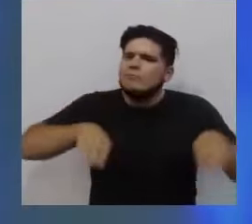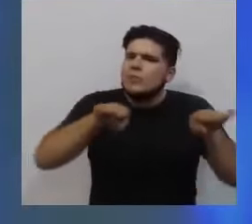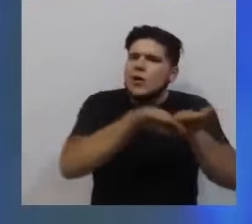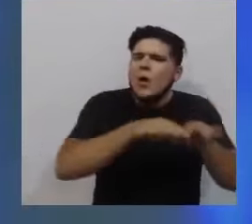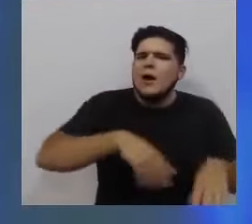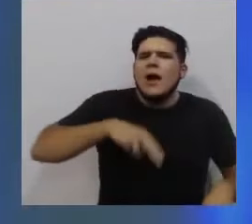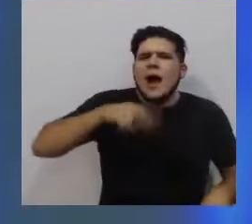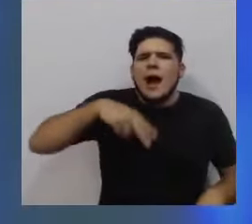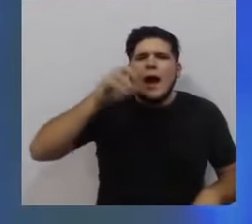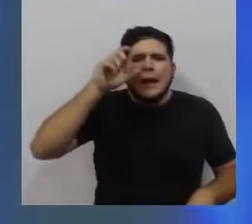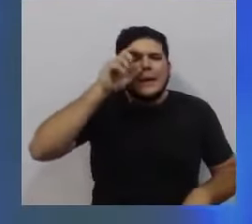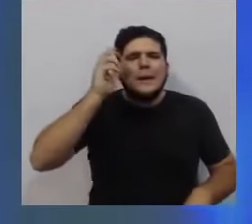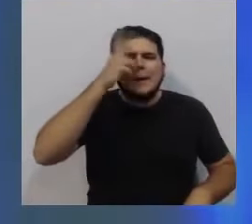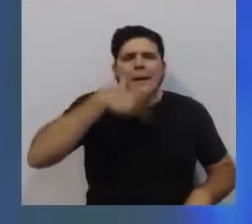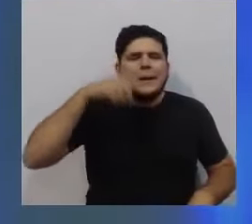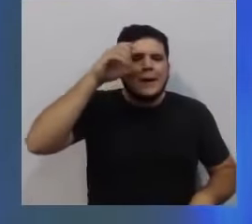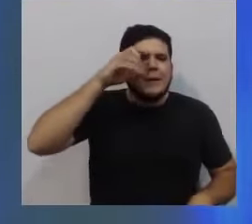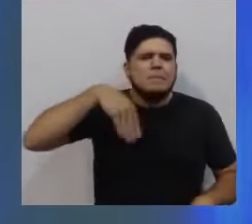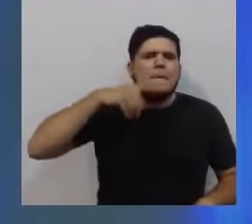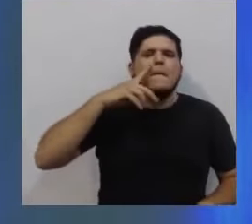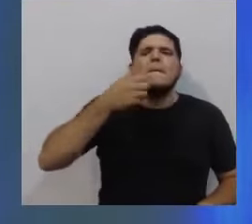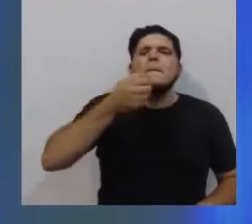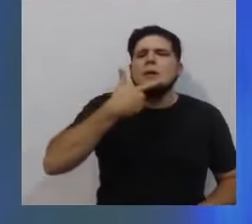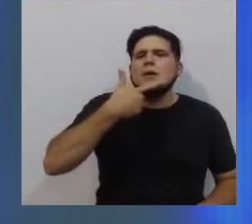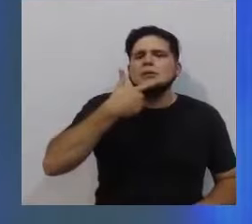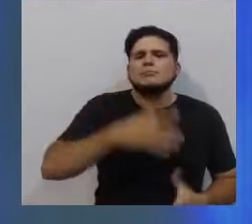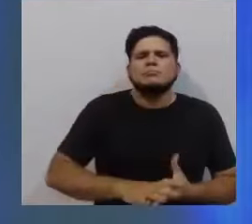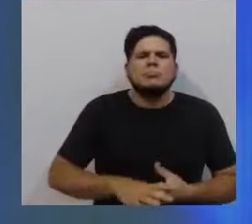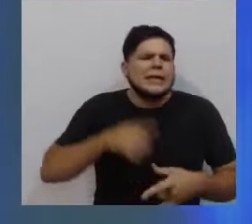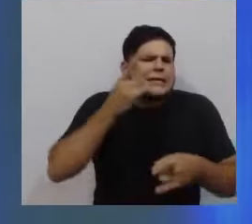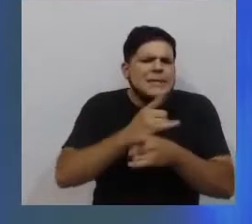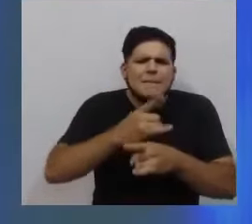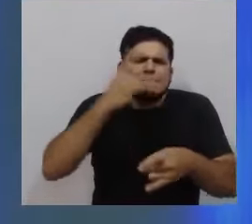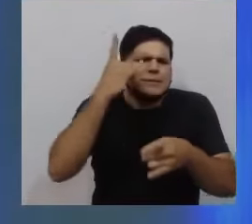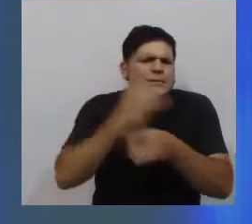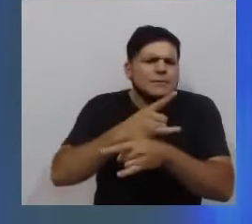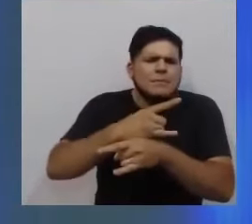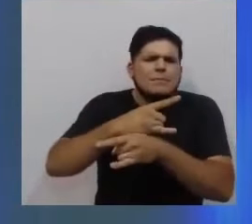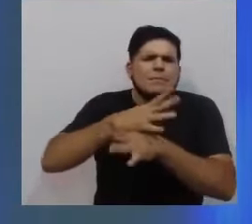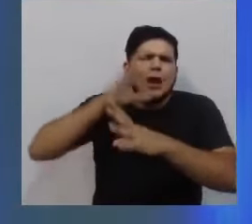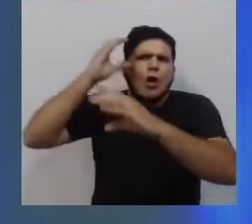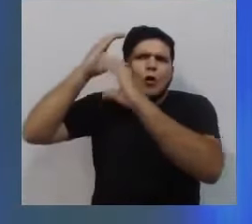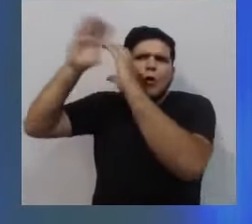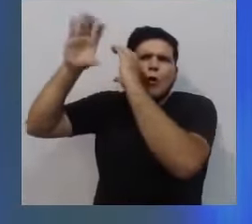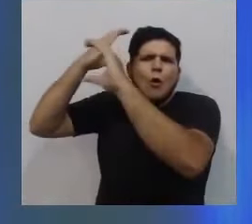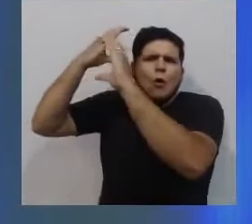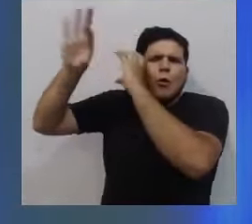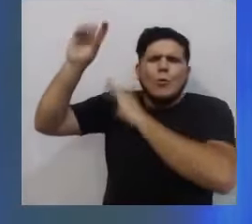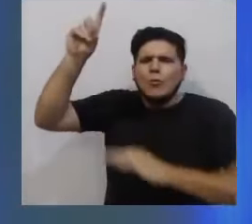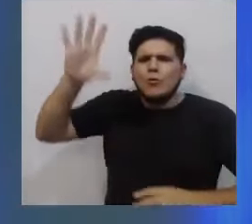su agenda de sus proyectos de sus ideas de sus cosas difíciles sino que siempre